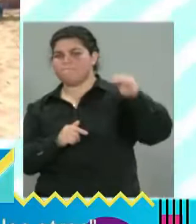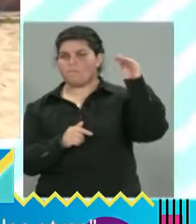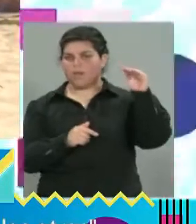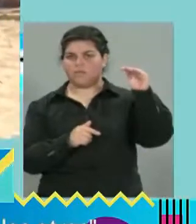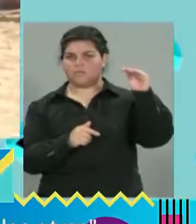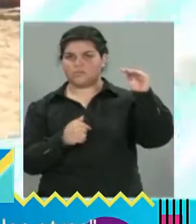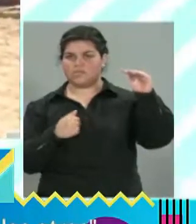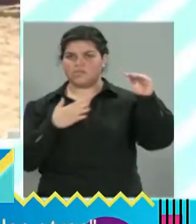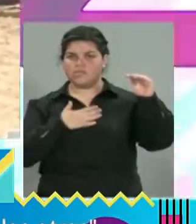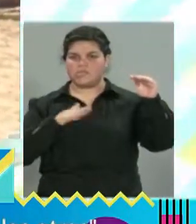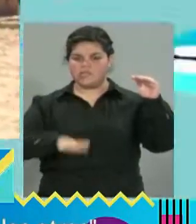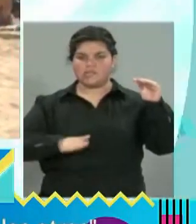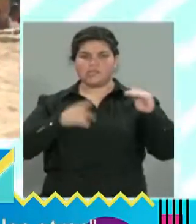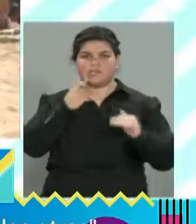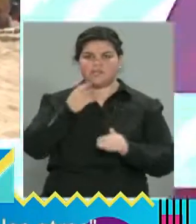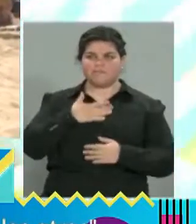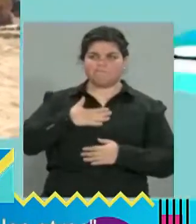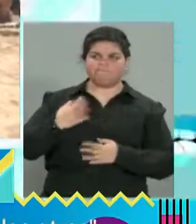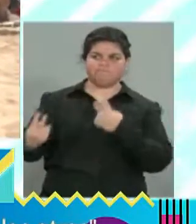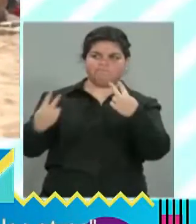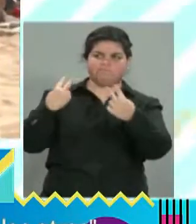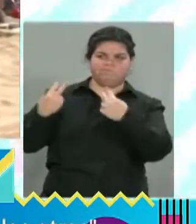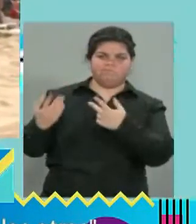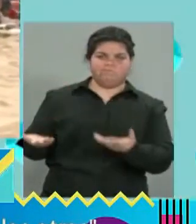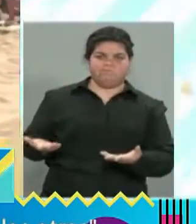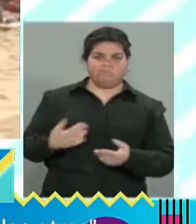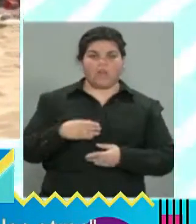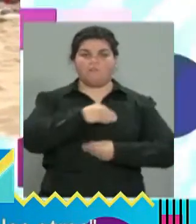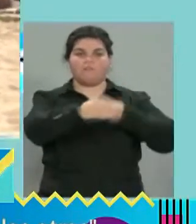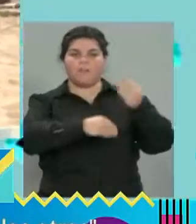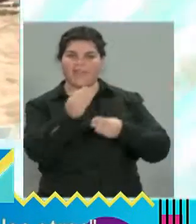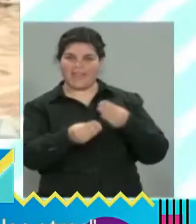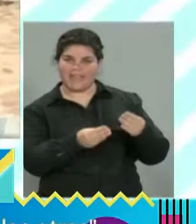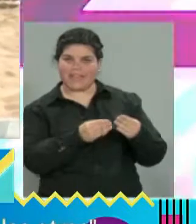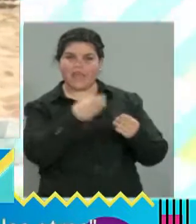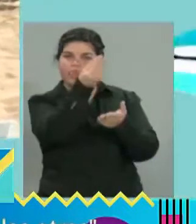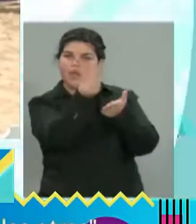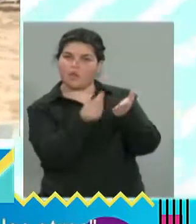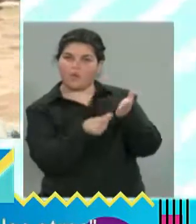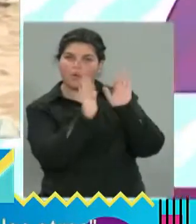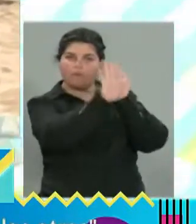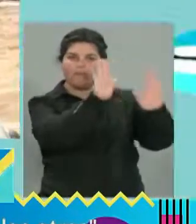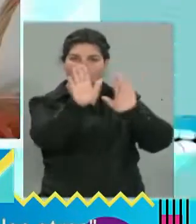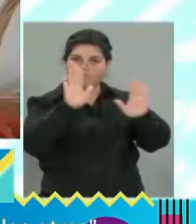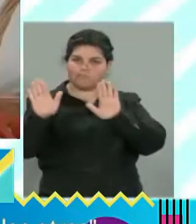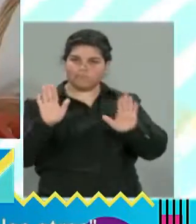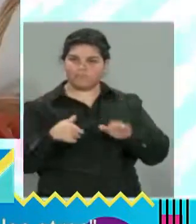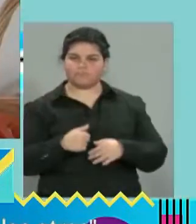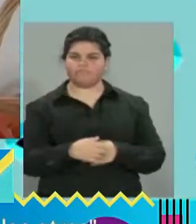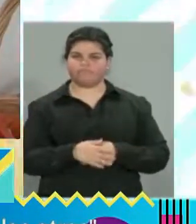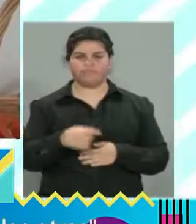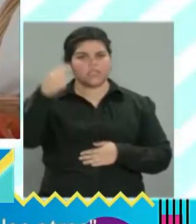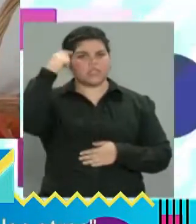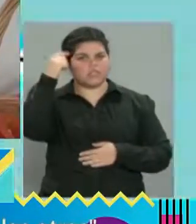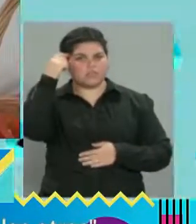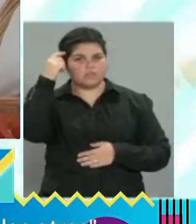observado. Claro. Vieron que a veces uno dibuja la familia, las pone ahí, bueno, estas cosas de pensar que en realidad